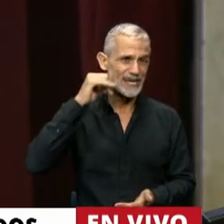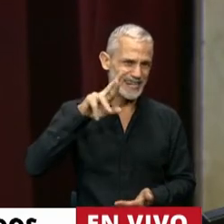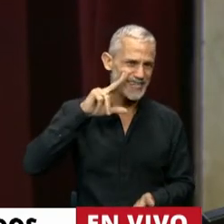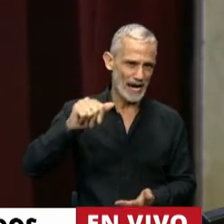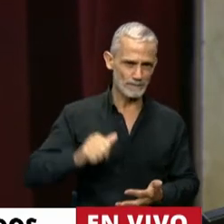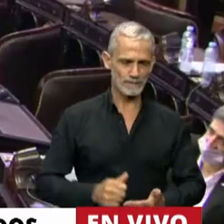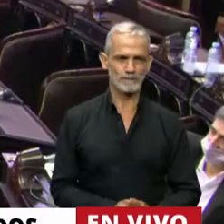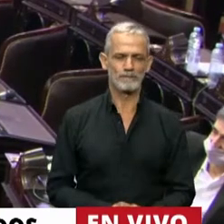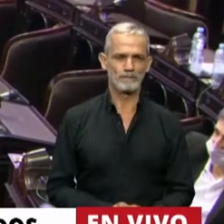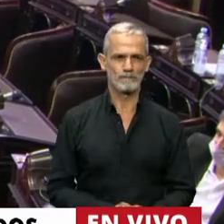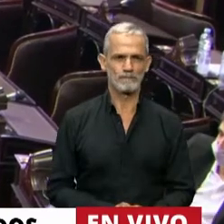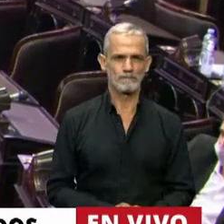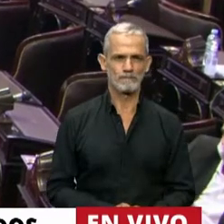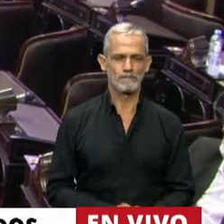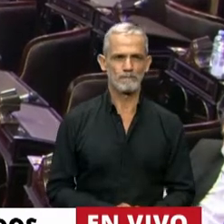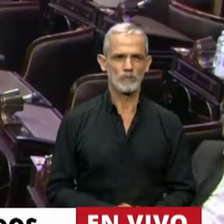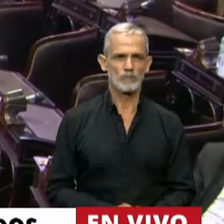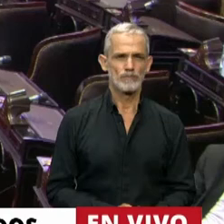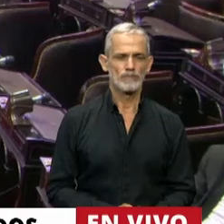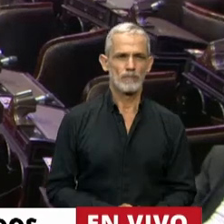Zucaría, discúlpeme.